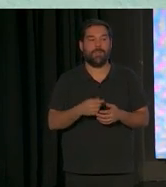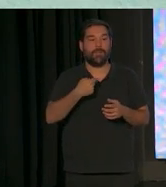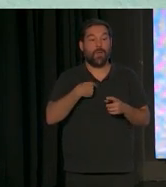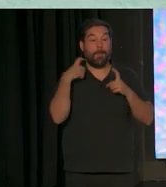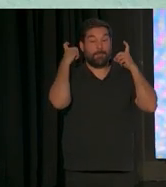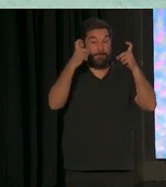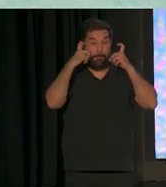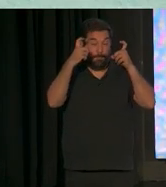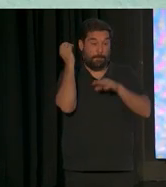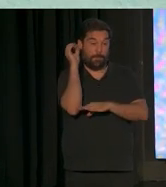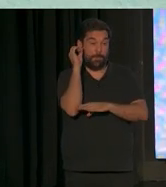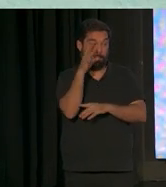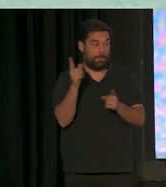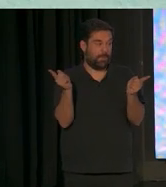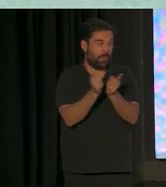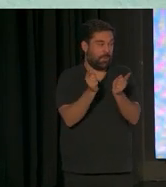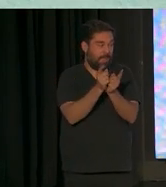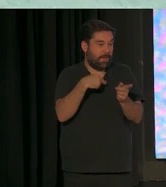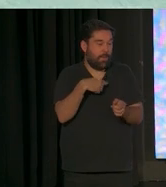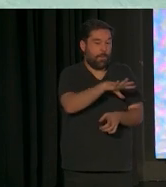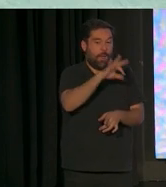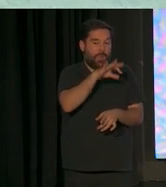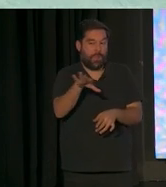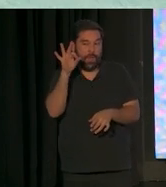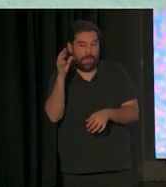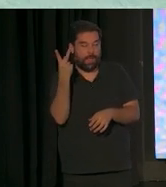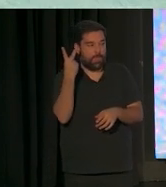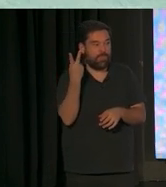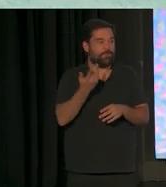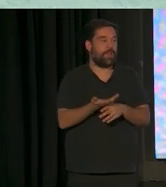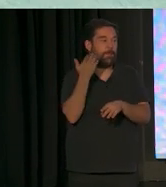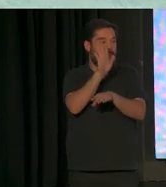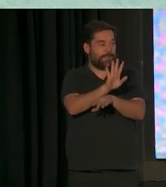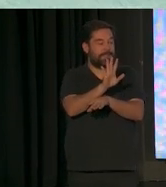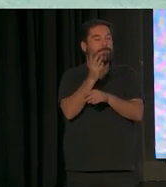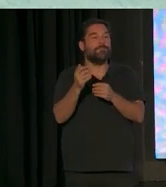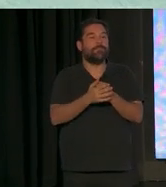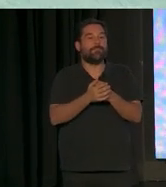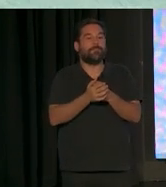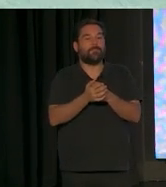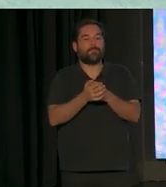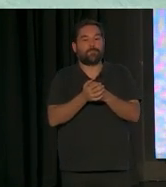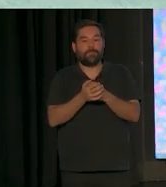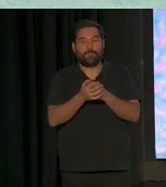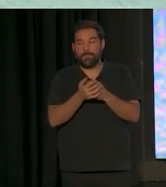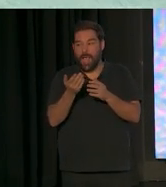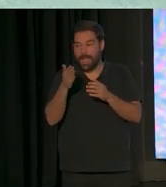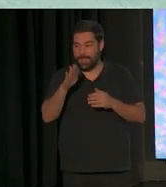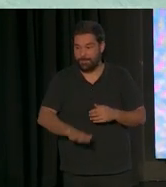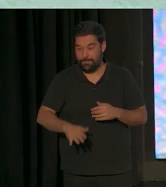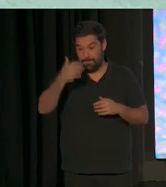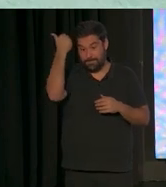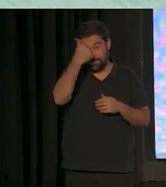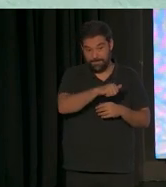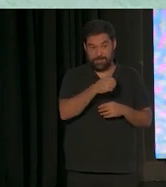intentar ser muy breve. Tengo dos opciones. Una, presentar al chiquitín en formato... bueno, ya ha cumplido 6 años, vamos a